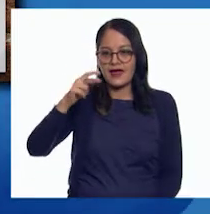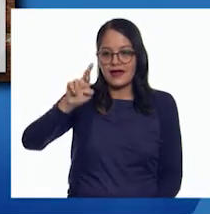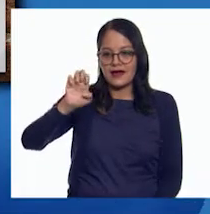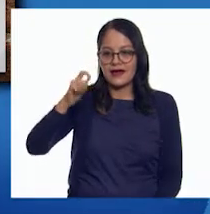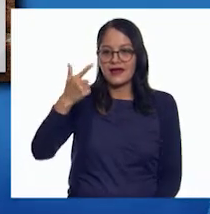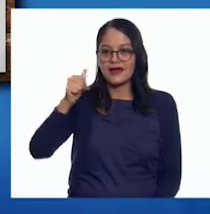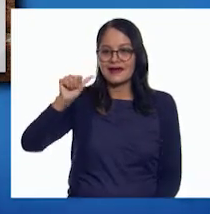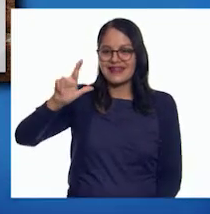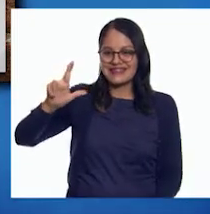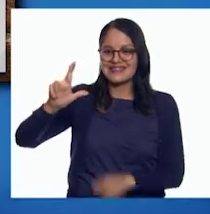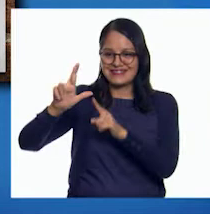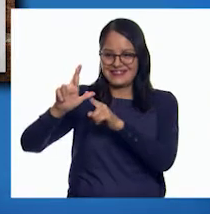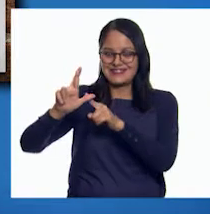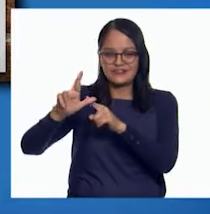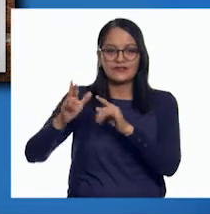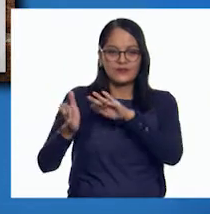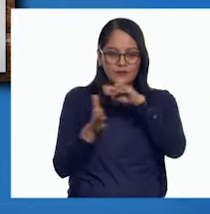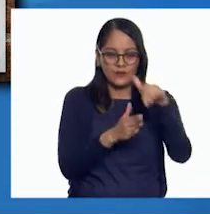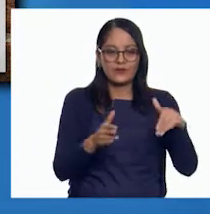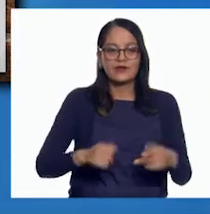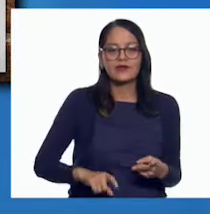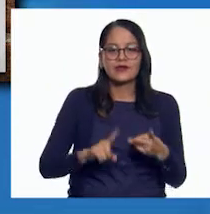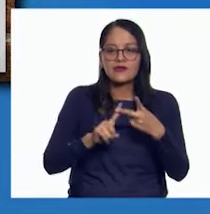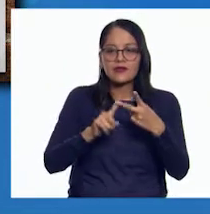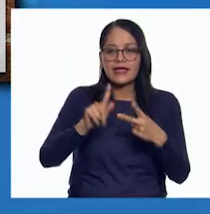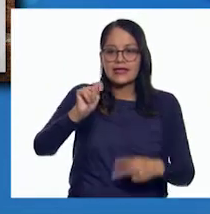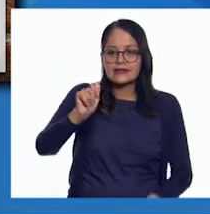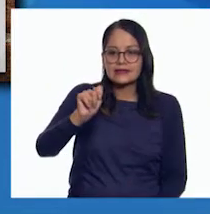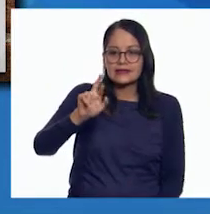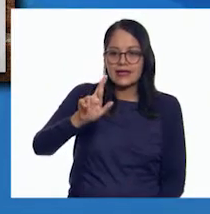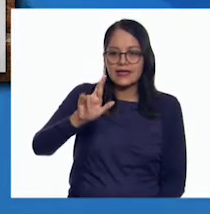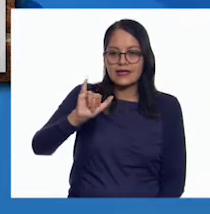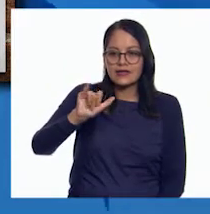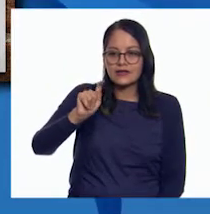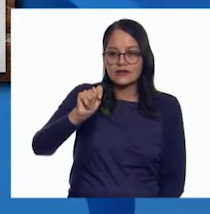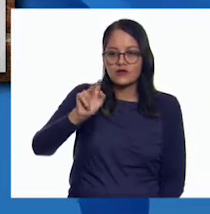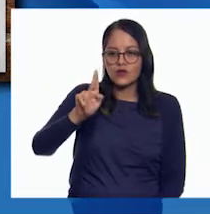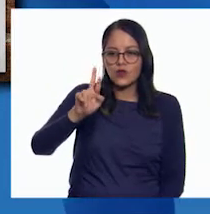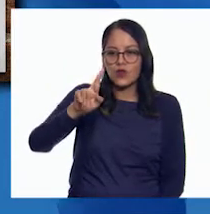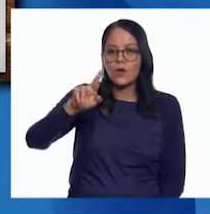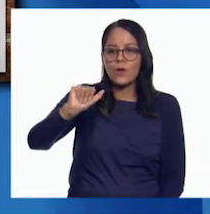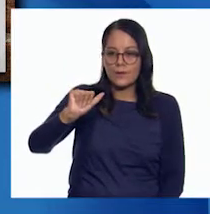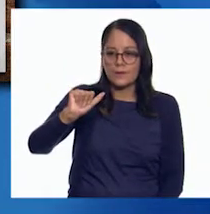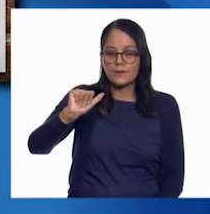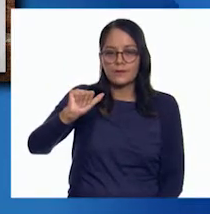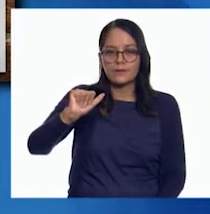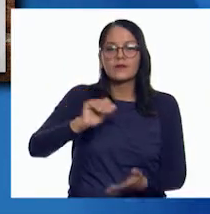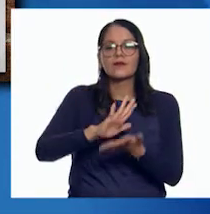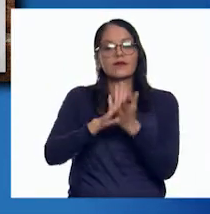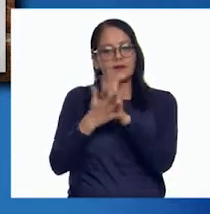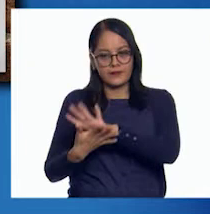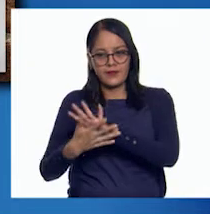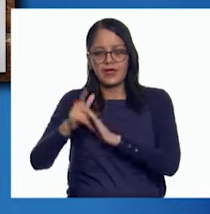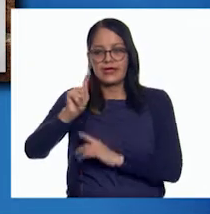Ok. Ajá. Paso 2 dice tritura. Aquí tendría que decir